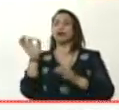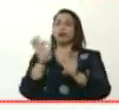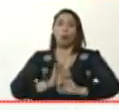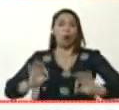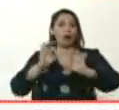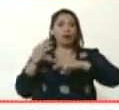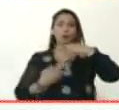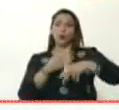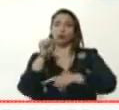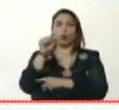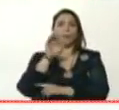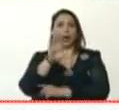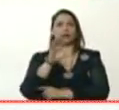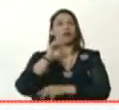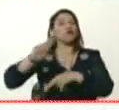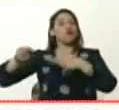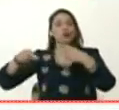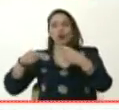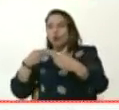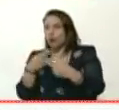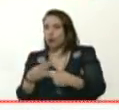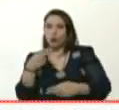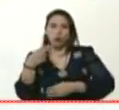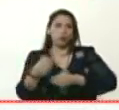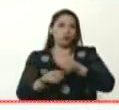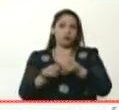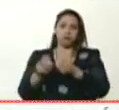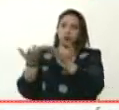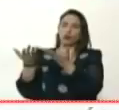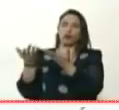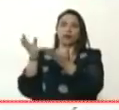patria. Nunca lo haremos, nunca.